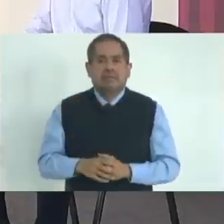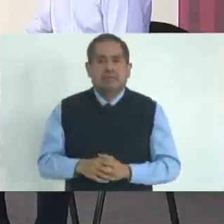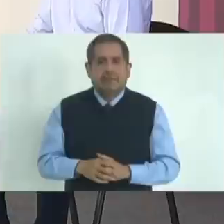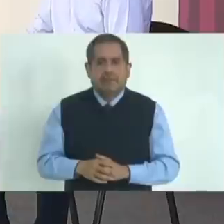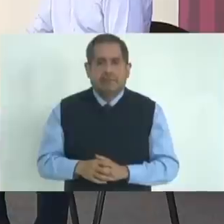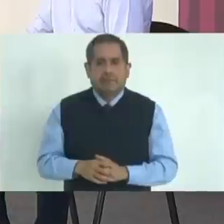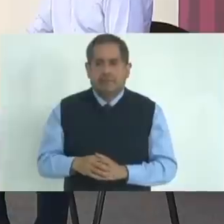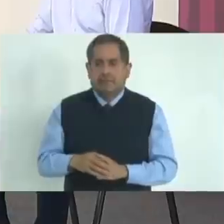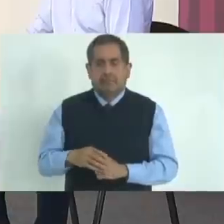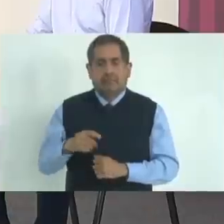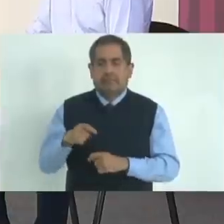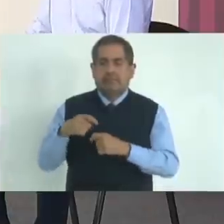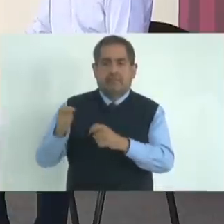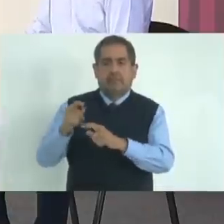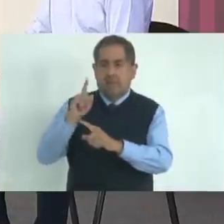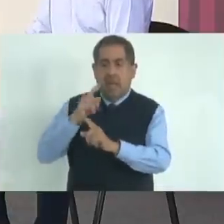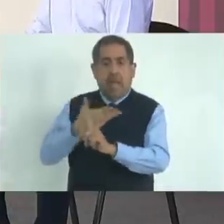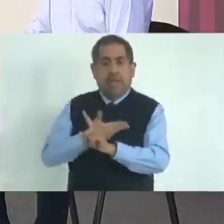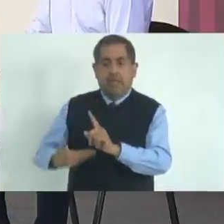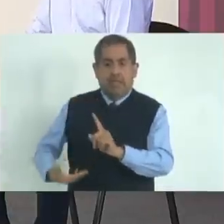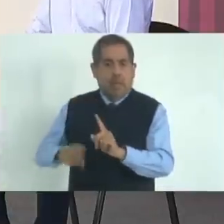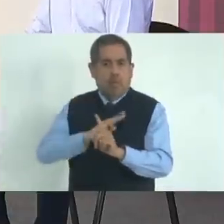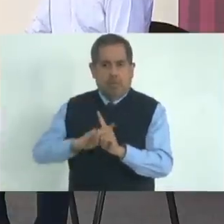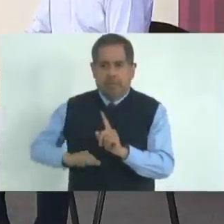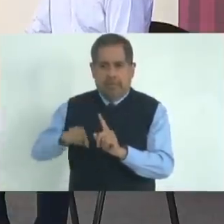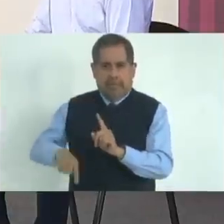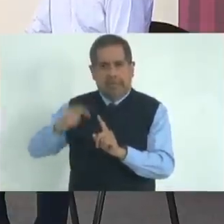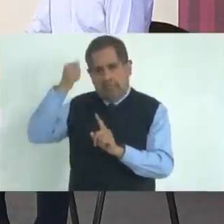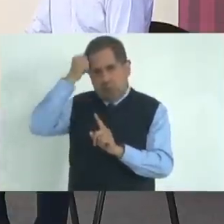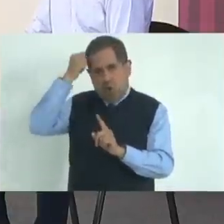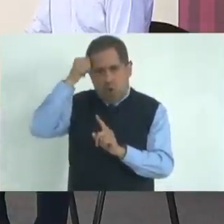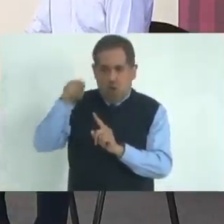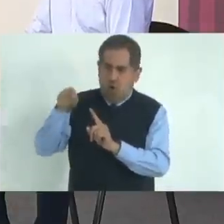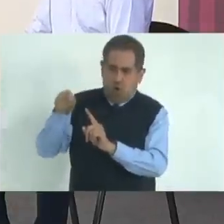a la presidenta municipal de Texcoco,